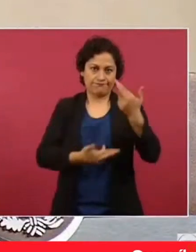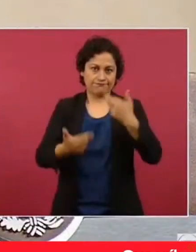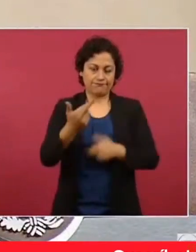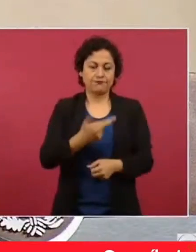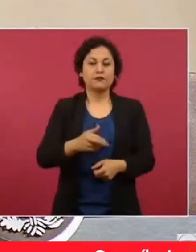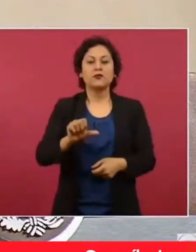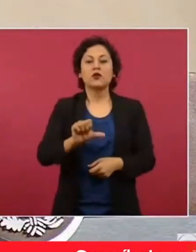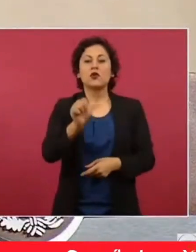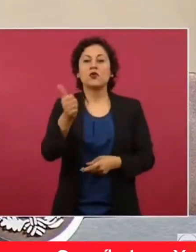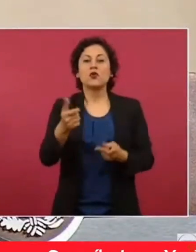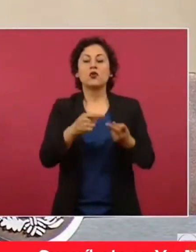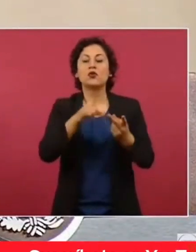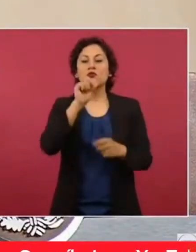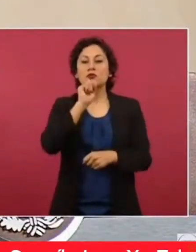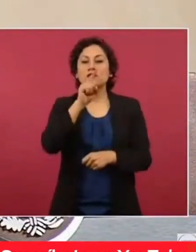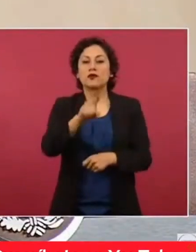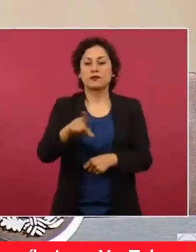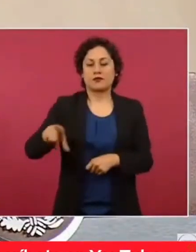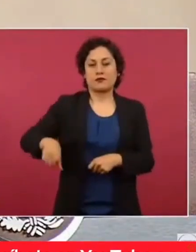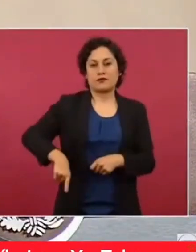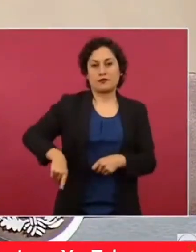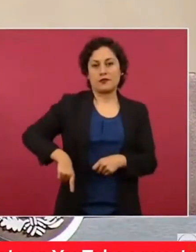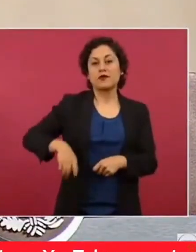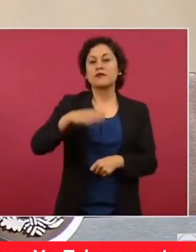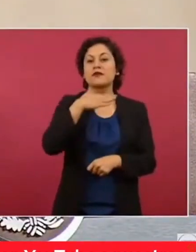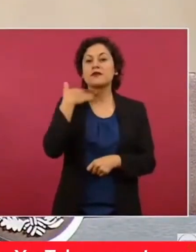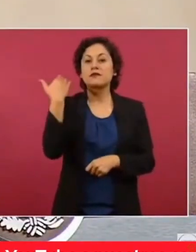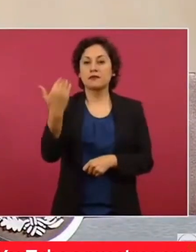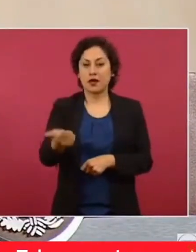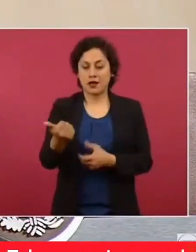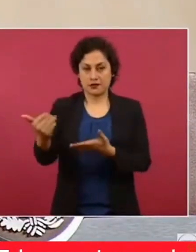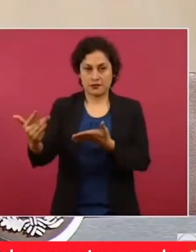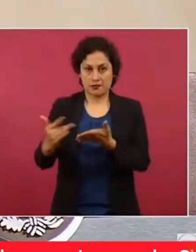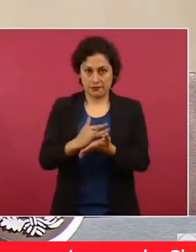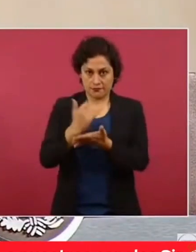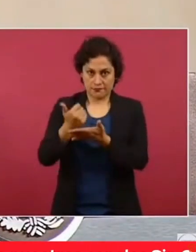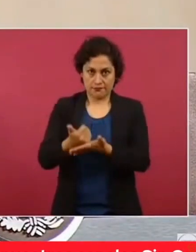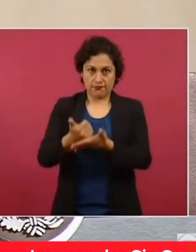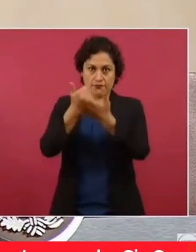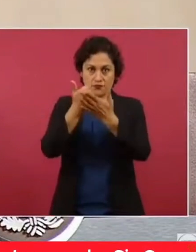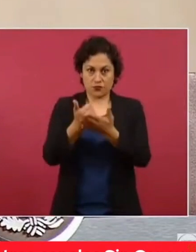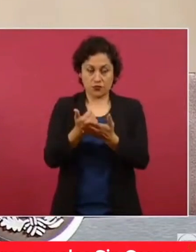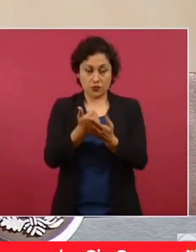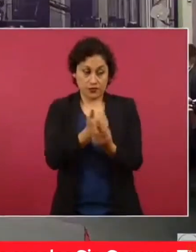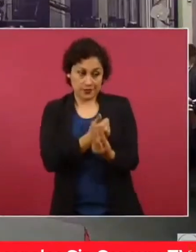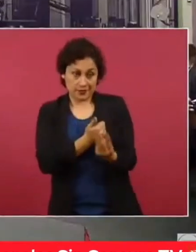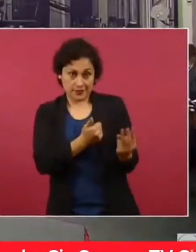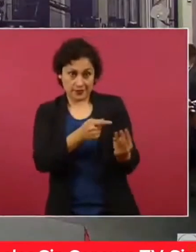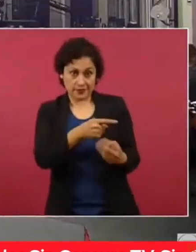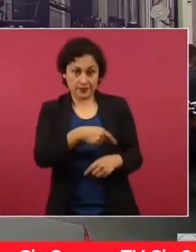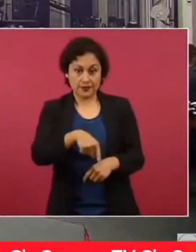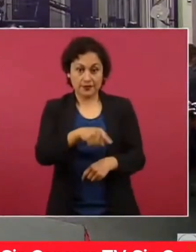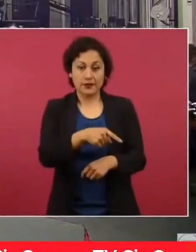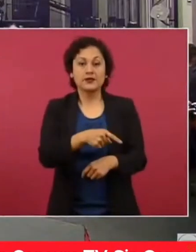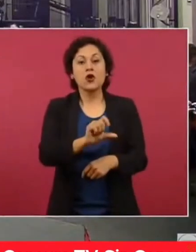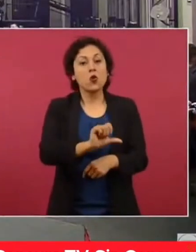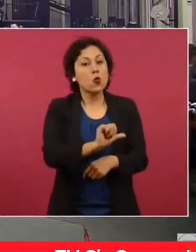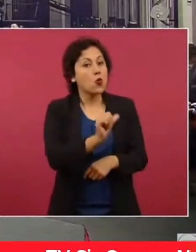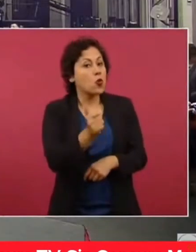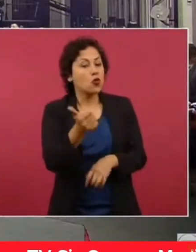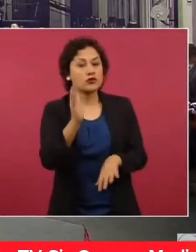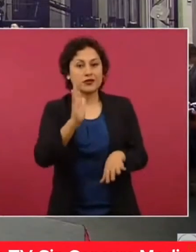del gobierno de Alemania. Pero el conjunto de estas piezas será exhibido en